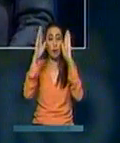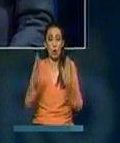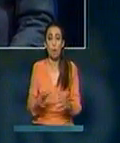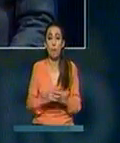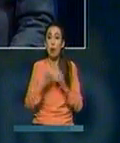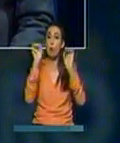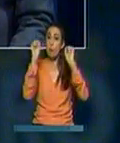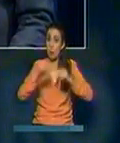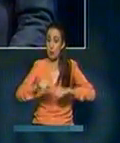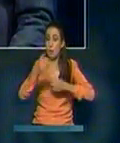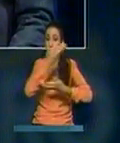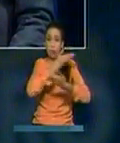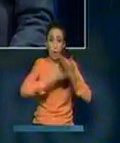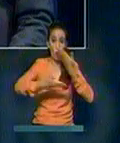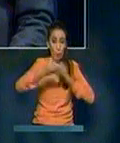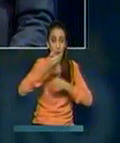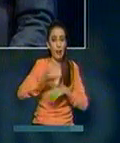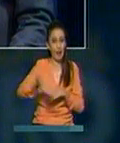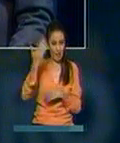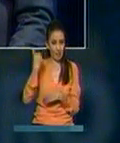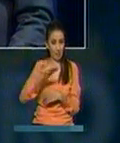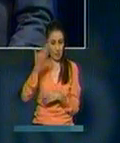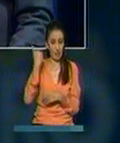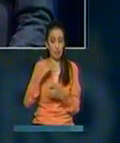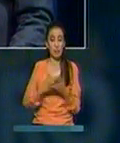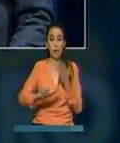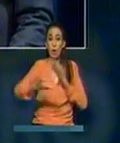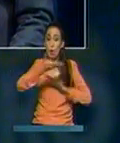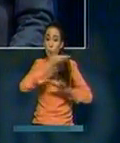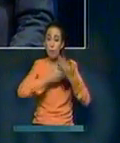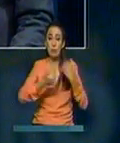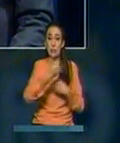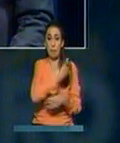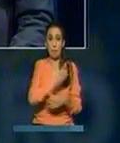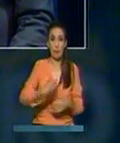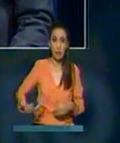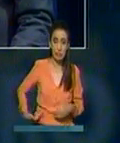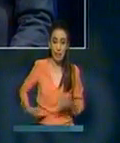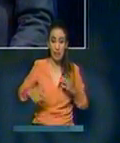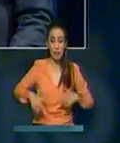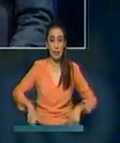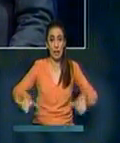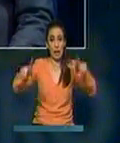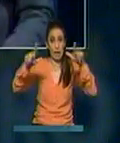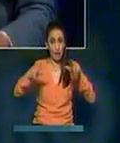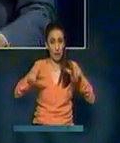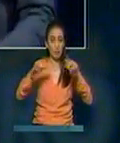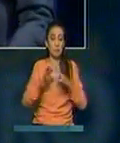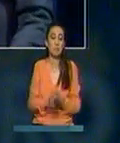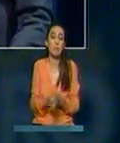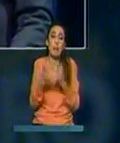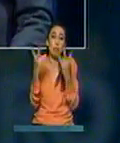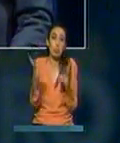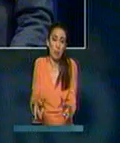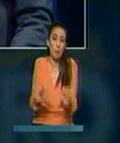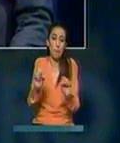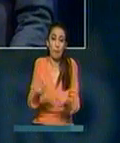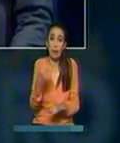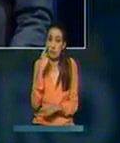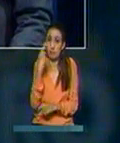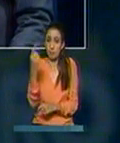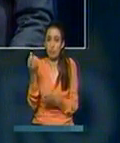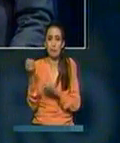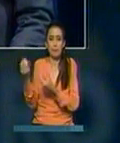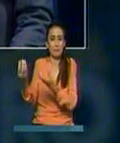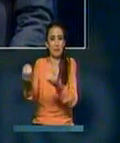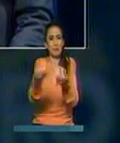Pudimos compartir en días anteriores, conjuntamente con el señor presidente de la República, en un evento que lo acabamos de ver con